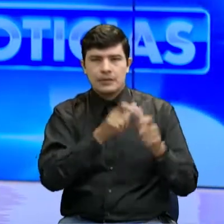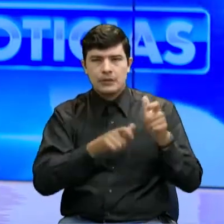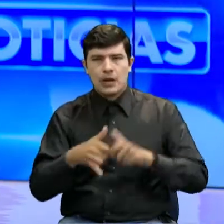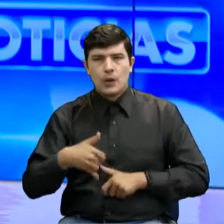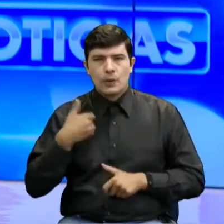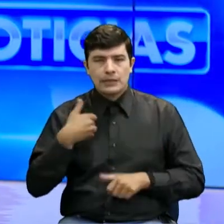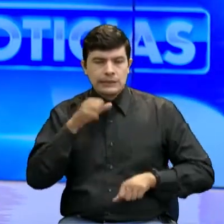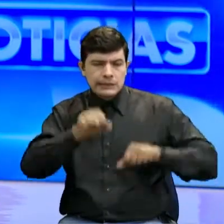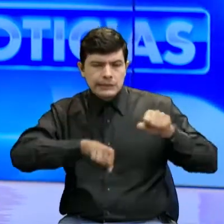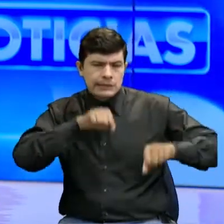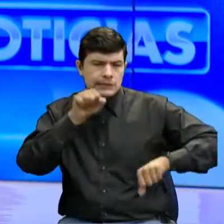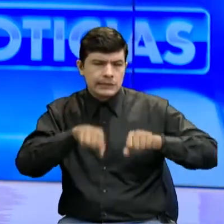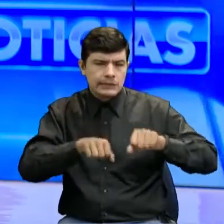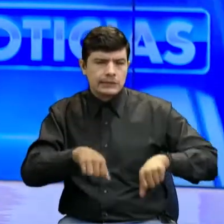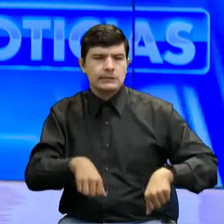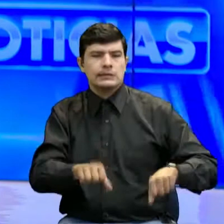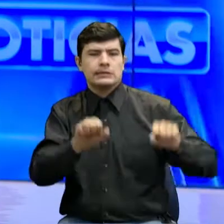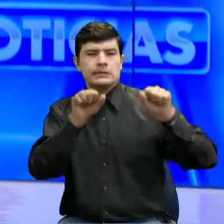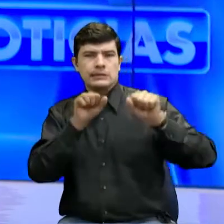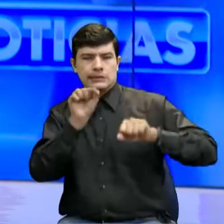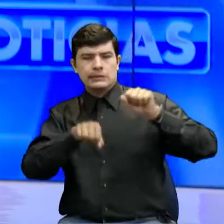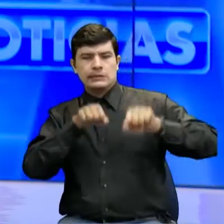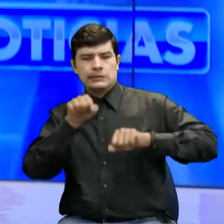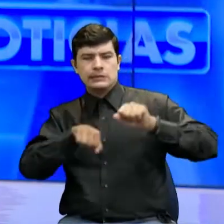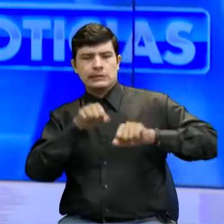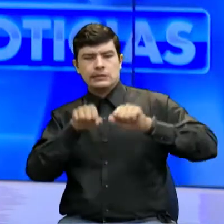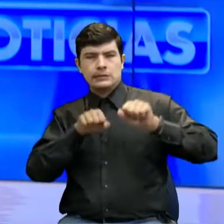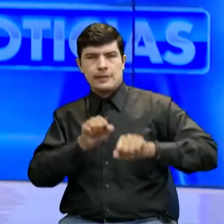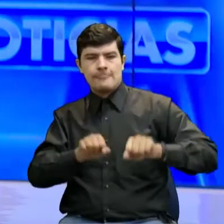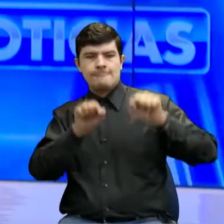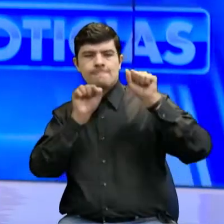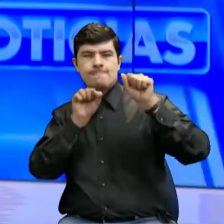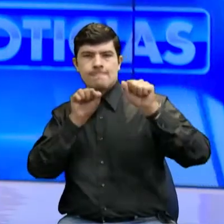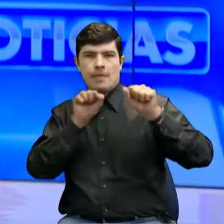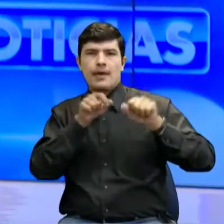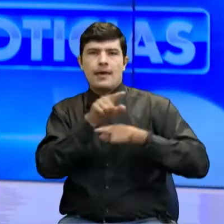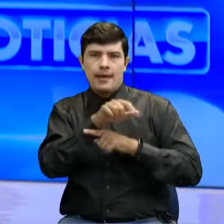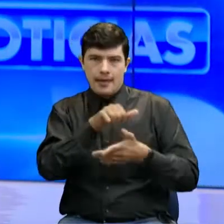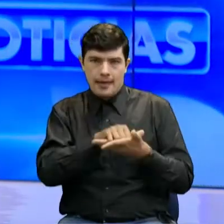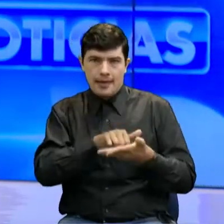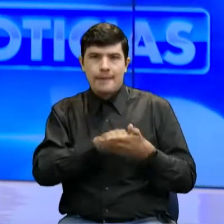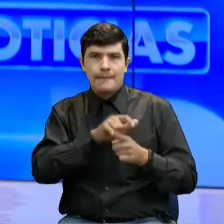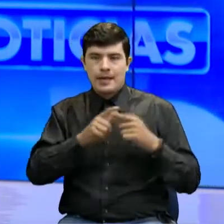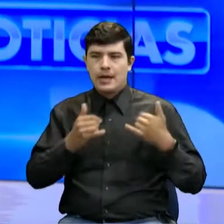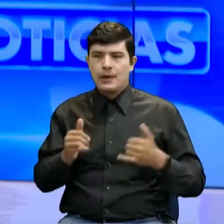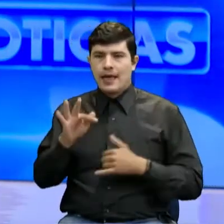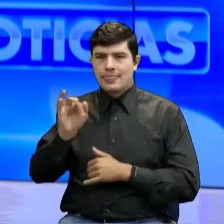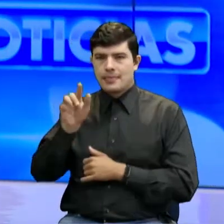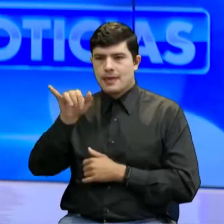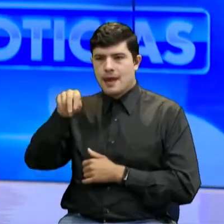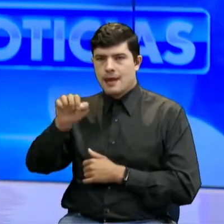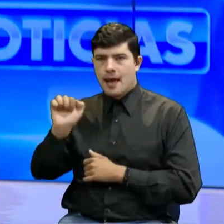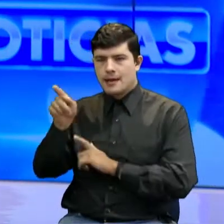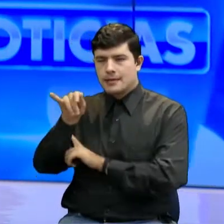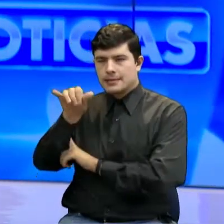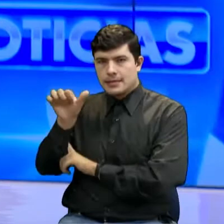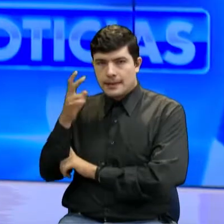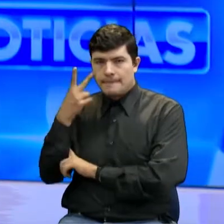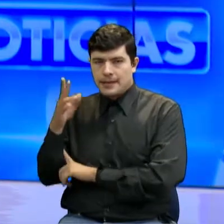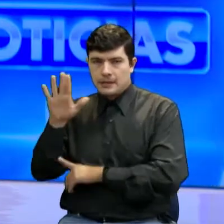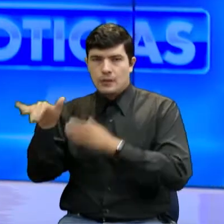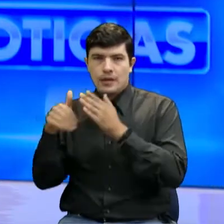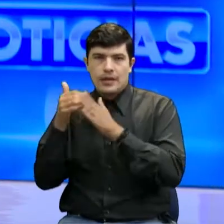al parecer realizaban la peligrosa práctica de gravity bike para ampliar la información saludamos a esta hora a tatiana garcía tatiana buenas tardes en qué